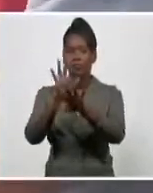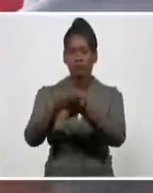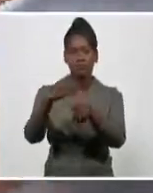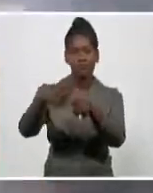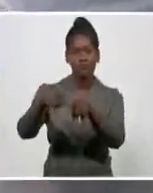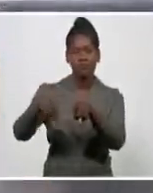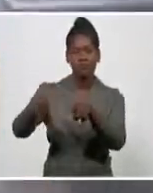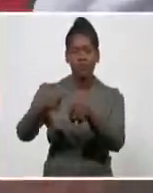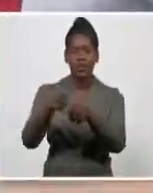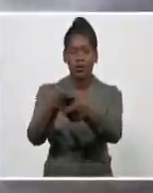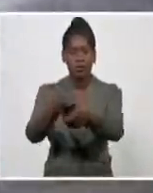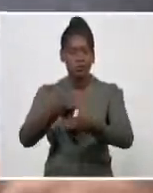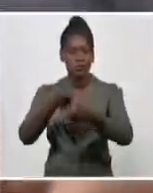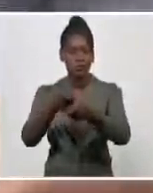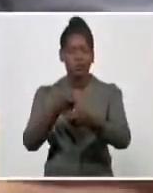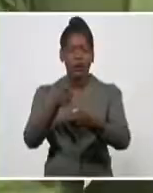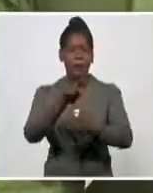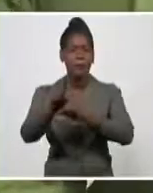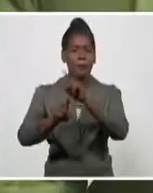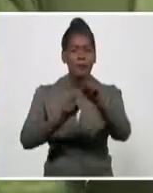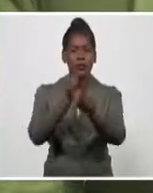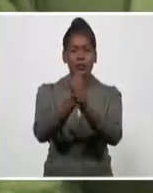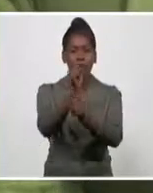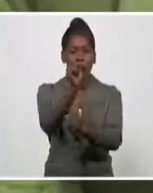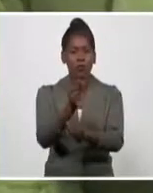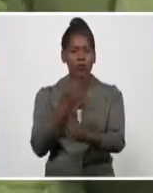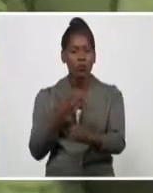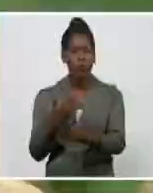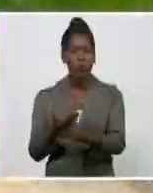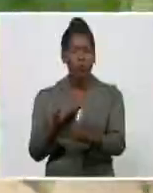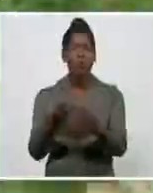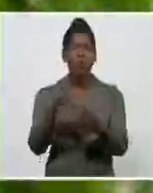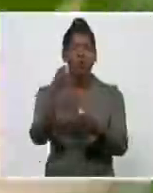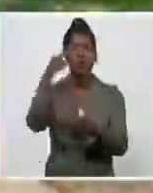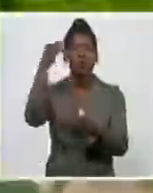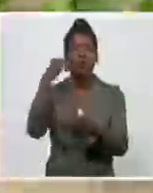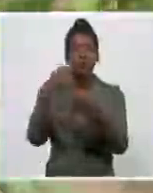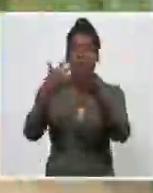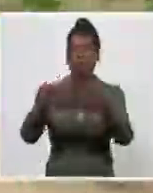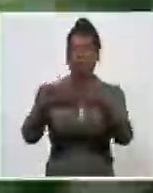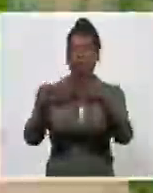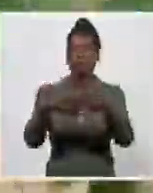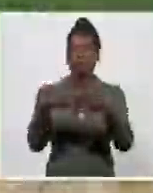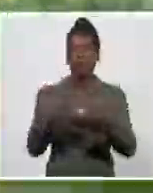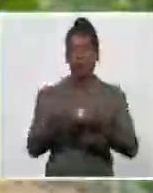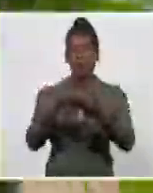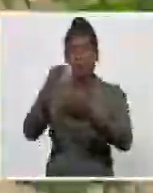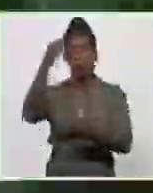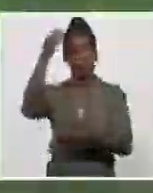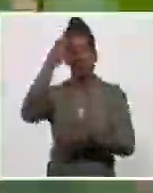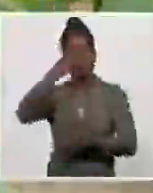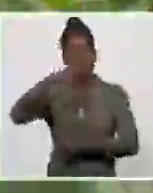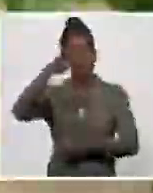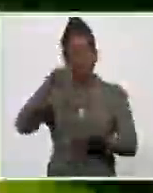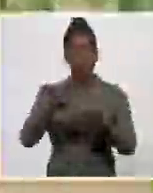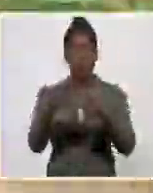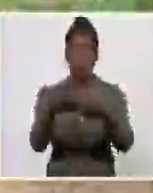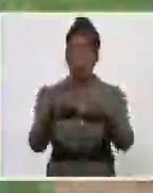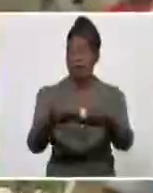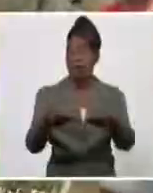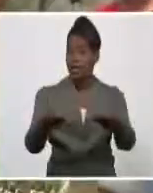laboran allí y la importancia de su aporte a la economía del país, pues en estas tierras se potencia la producción de rubros